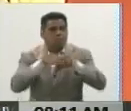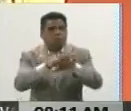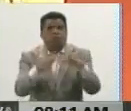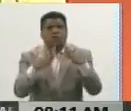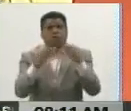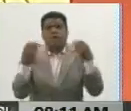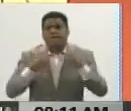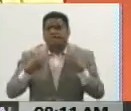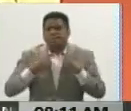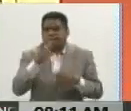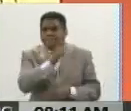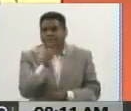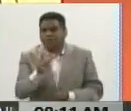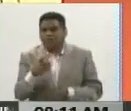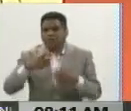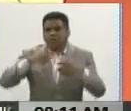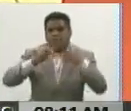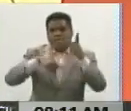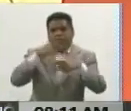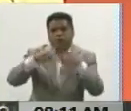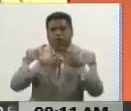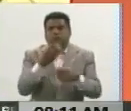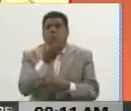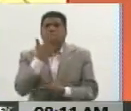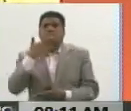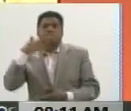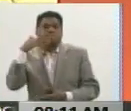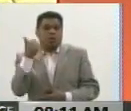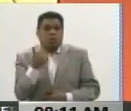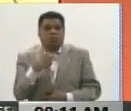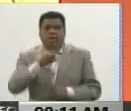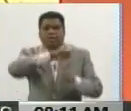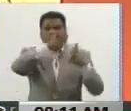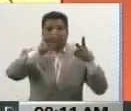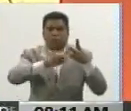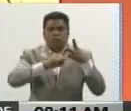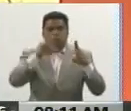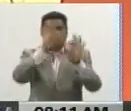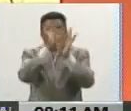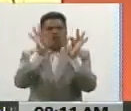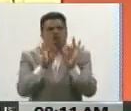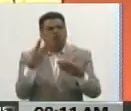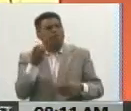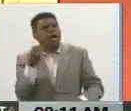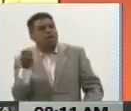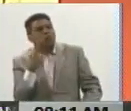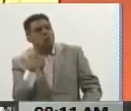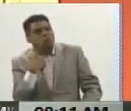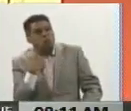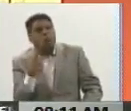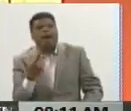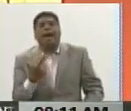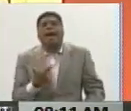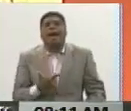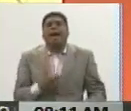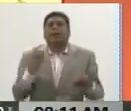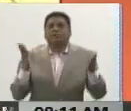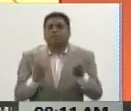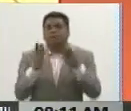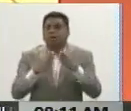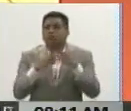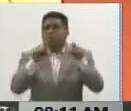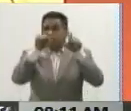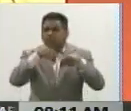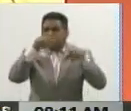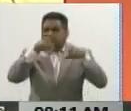estas zonas en estos procesos de recuperación. Lo segundo es el método, que estamos propiciando las plantaciones